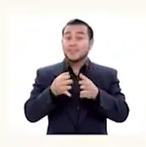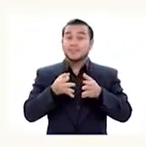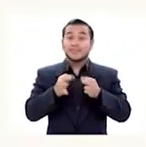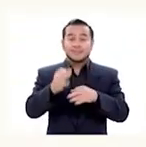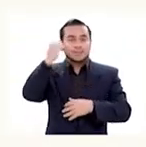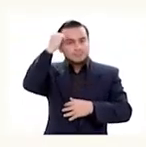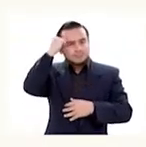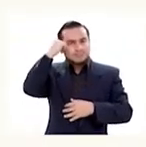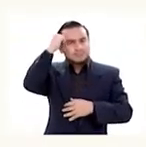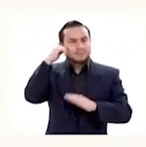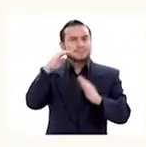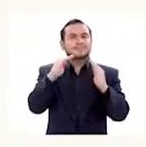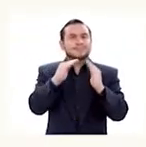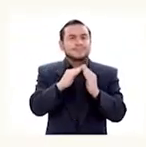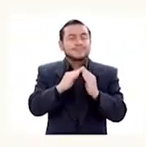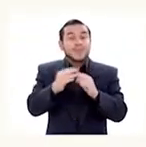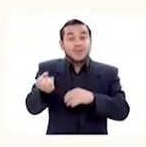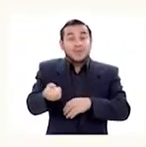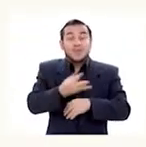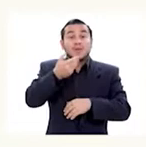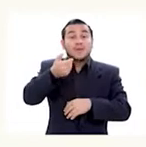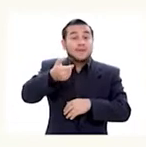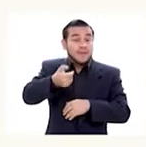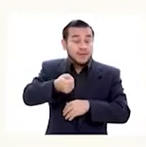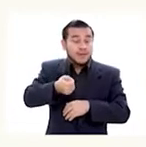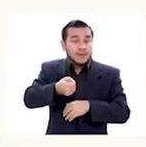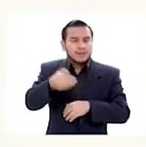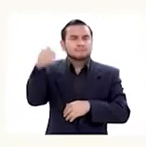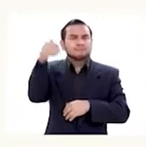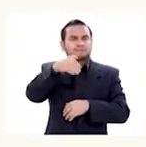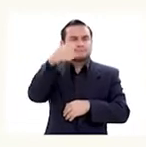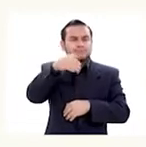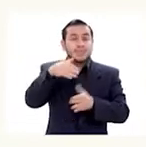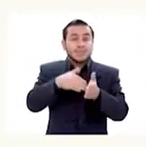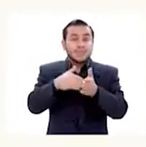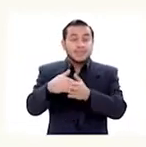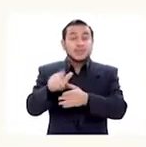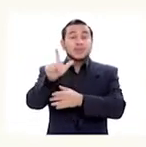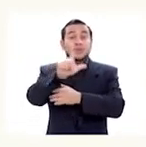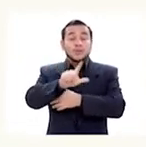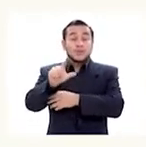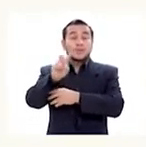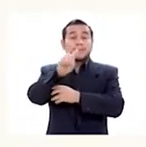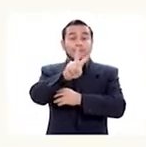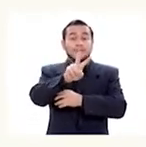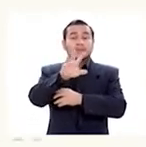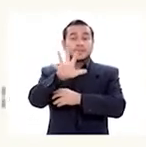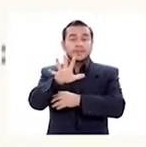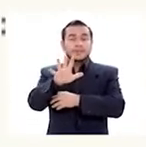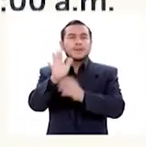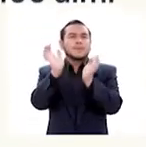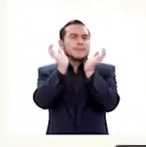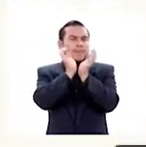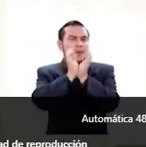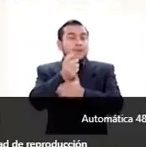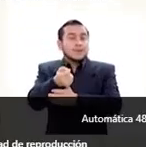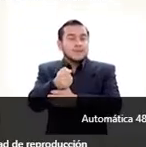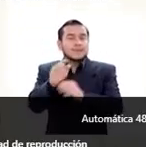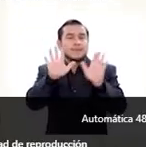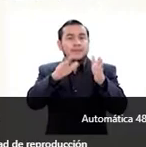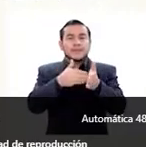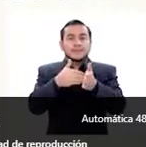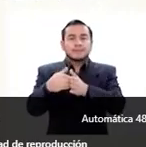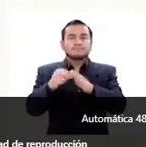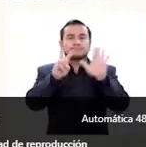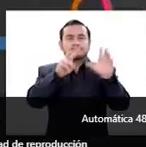modalidades. Aprendamos en Casa es la nueva franja de televisión educativa que iniciará este lunes 25 de mayo por Canal 10 desde